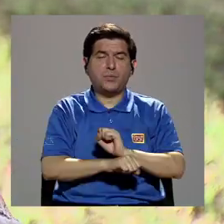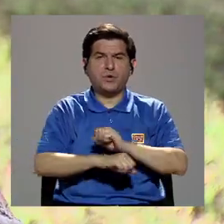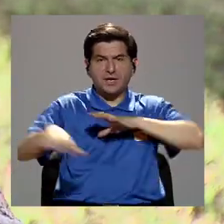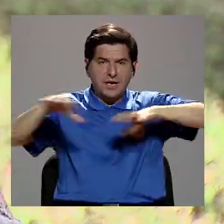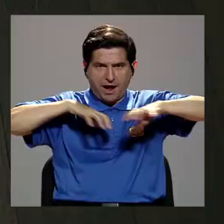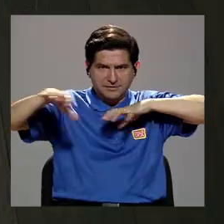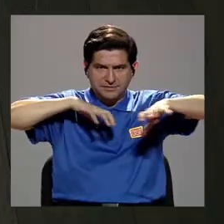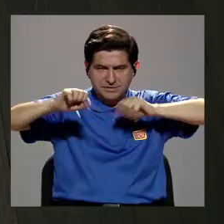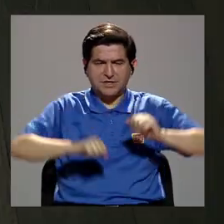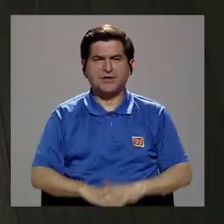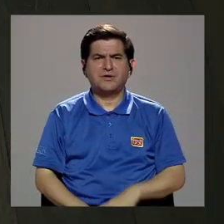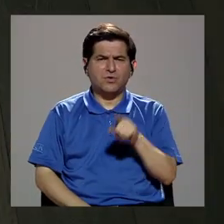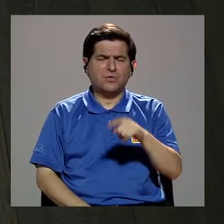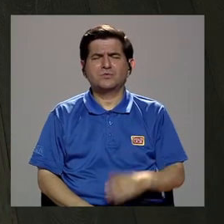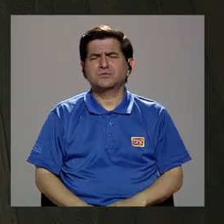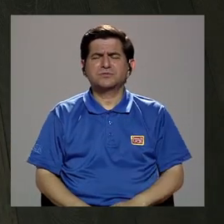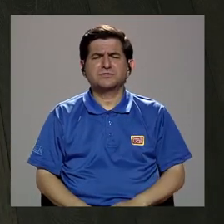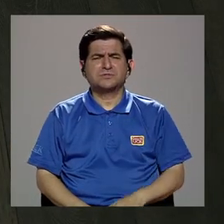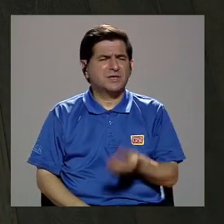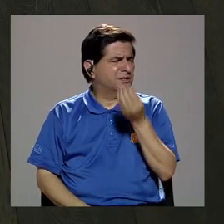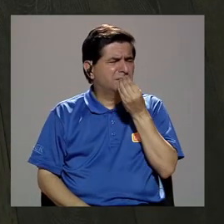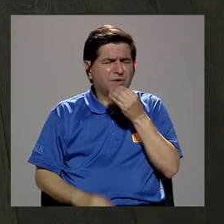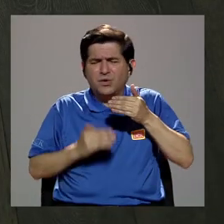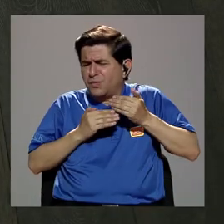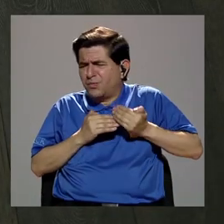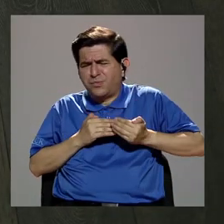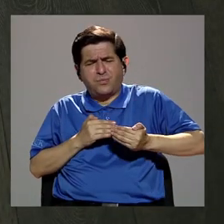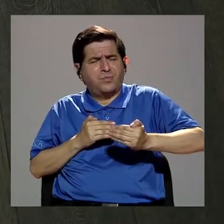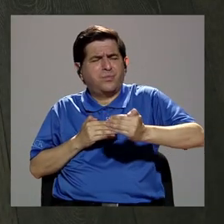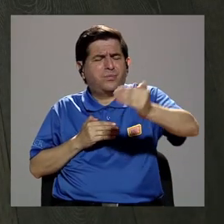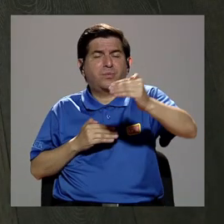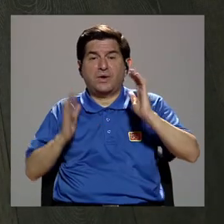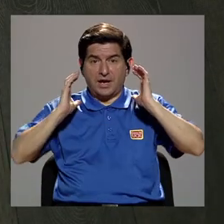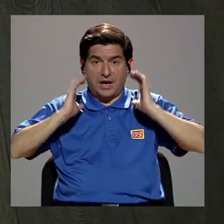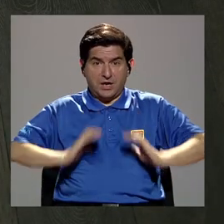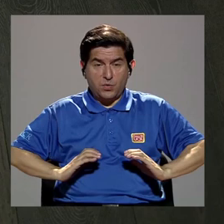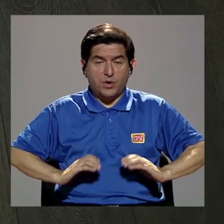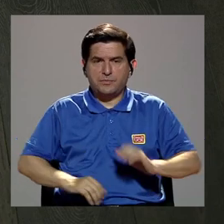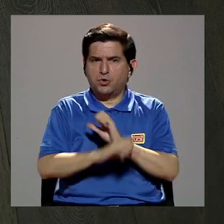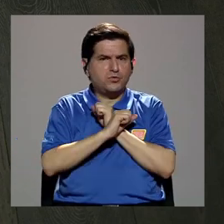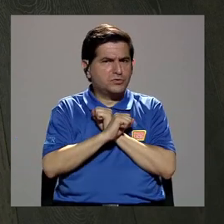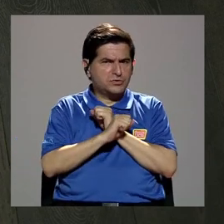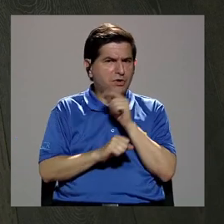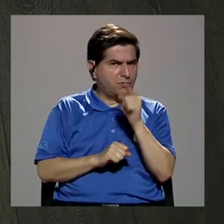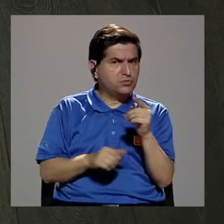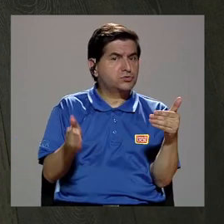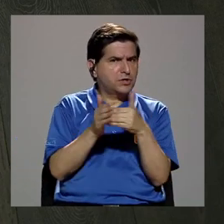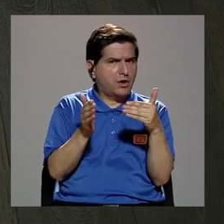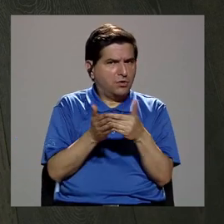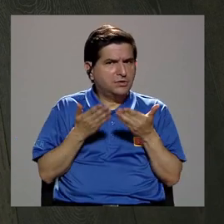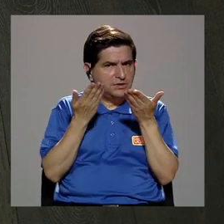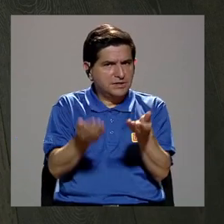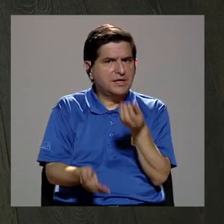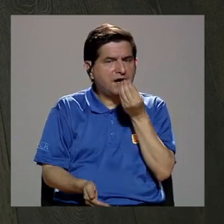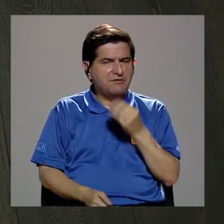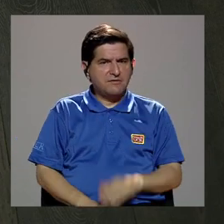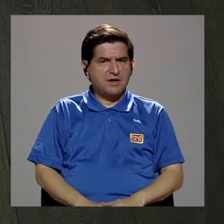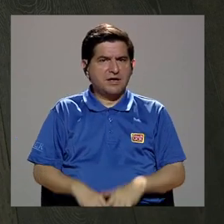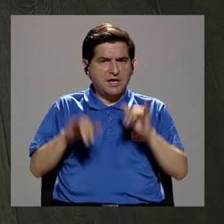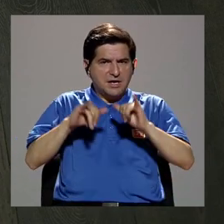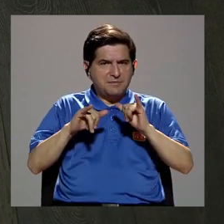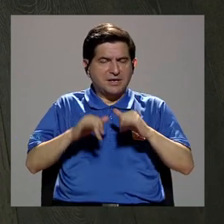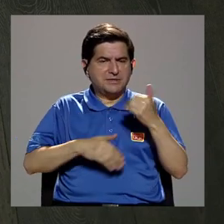activo. Cuando usted hace periodos de ayuno muy prolongados, el organismo no está seguro si usted le va a volver a dar comida y lo va a mantener en ese